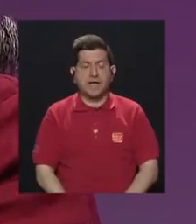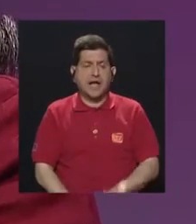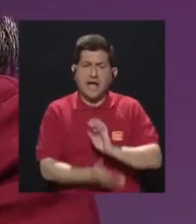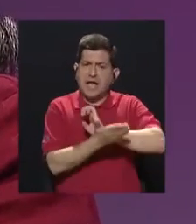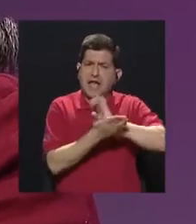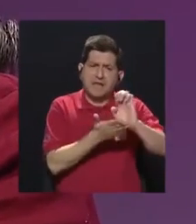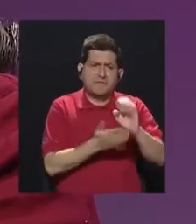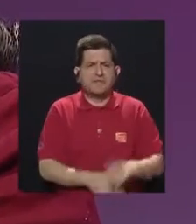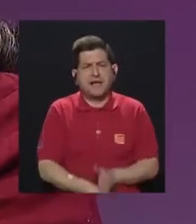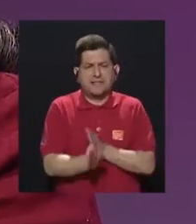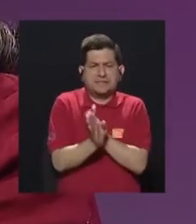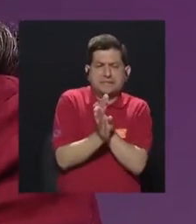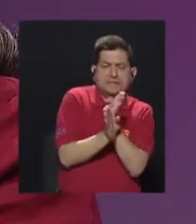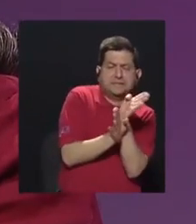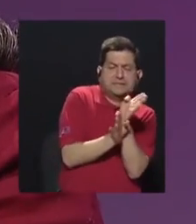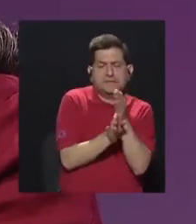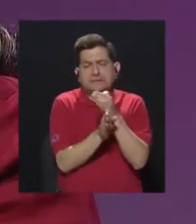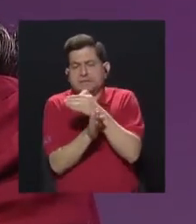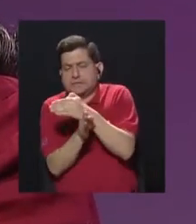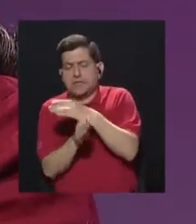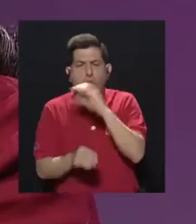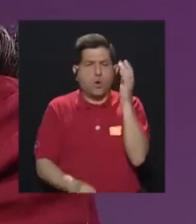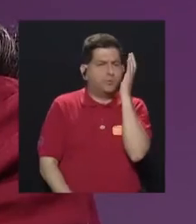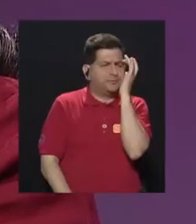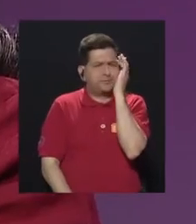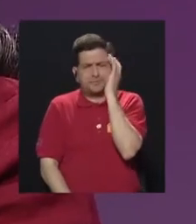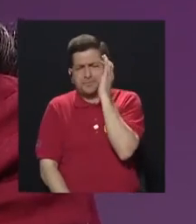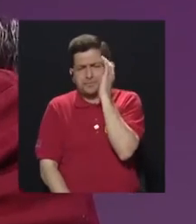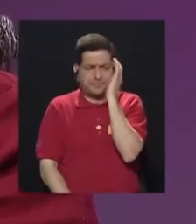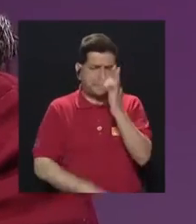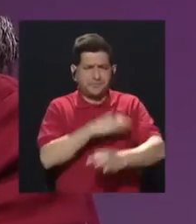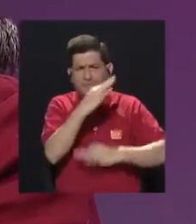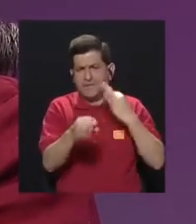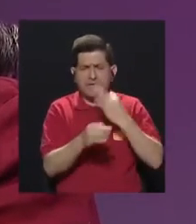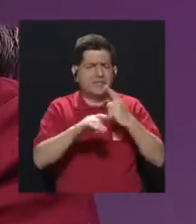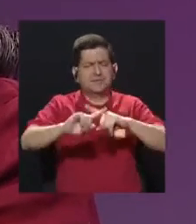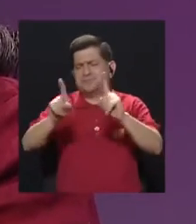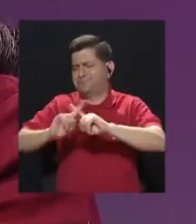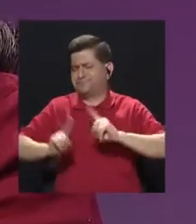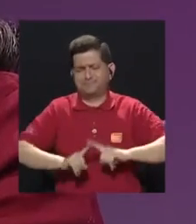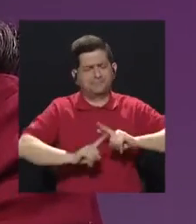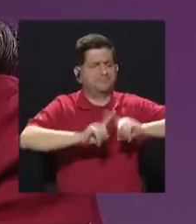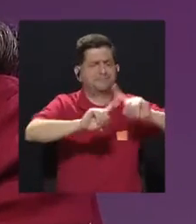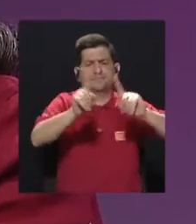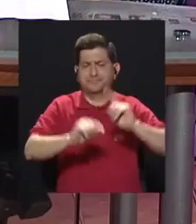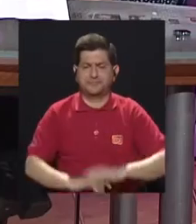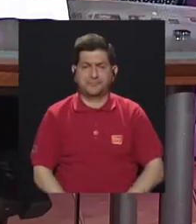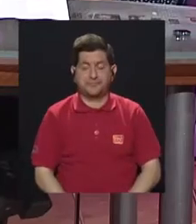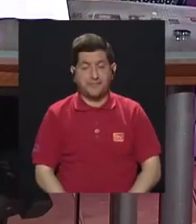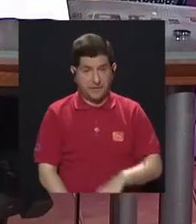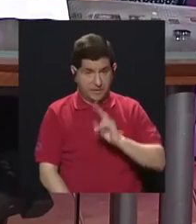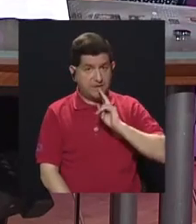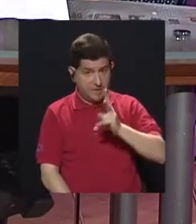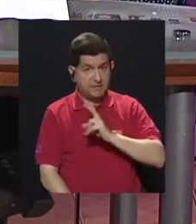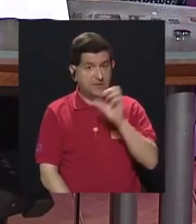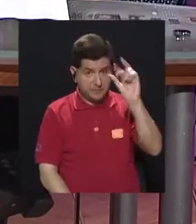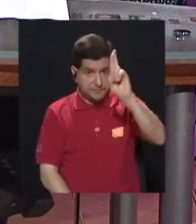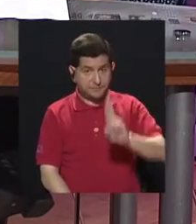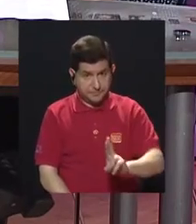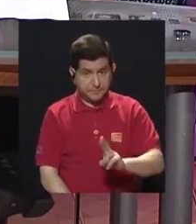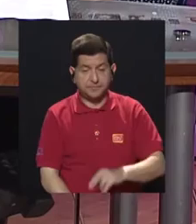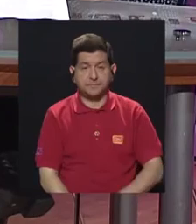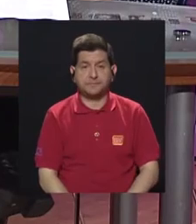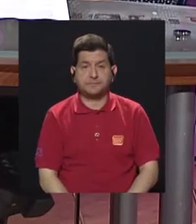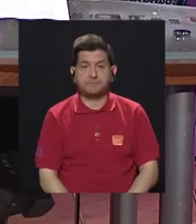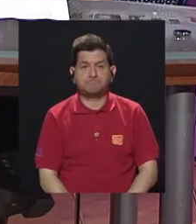evitamos sesgos así nos evitamos preocupaciones distinta índole y en realidad costa rica